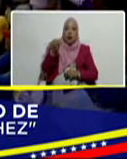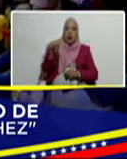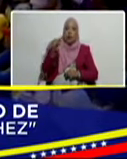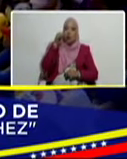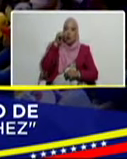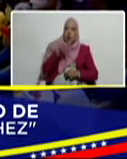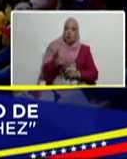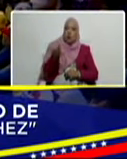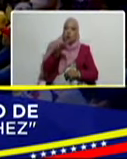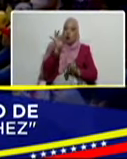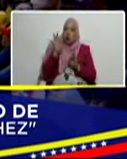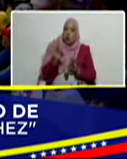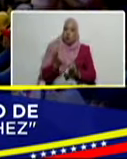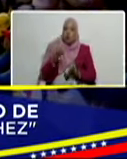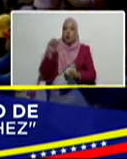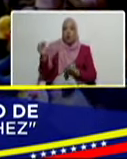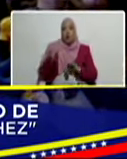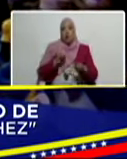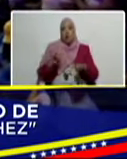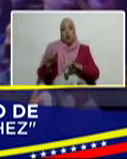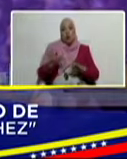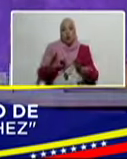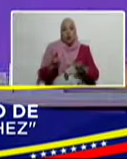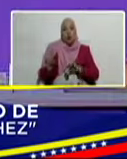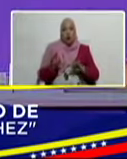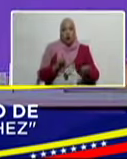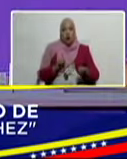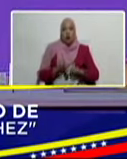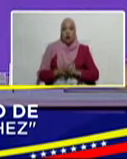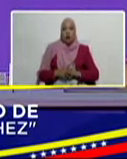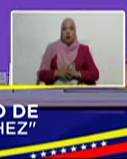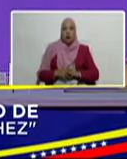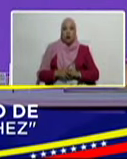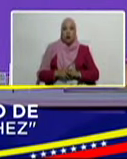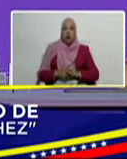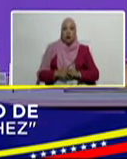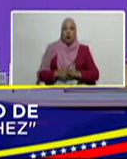Poderoso, impactante movimiento de movimiento.